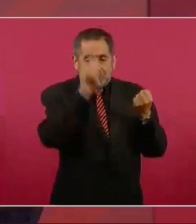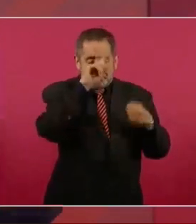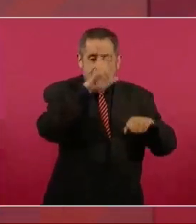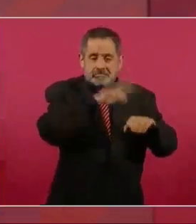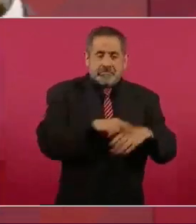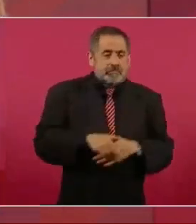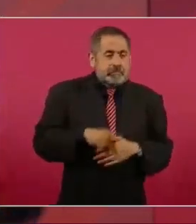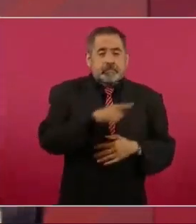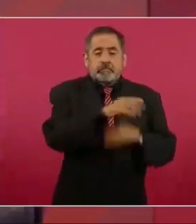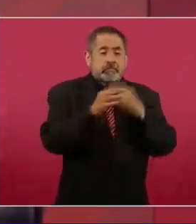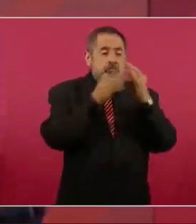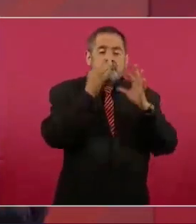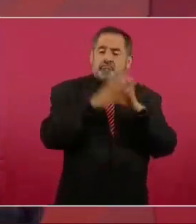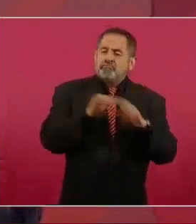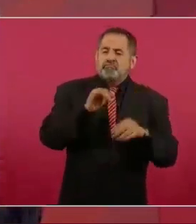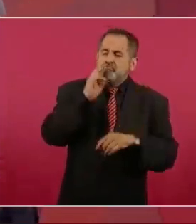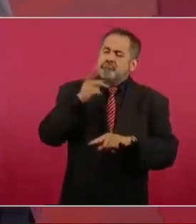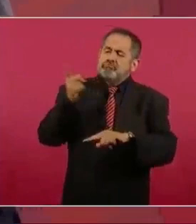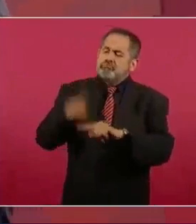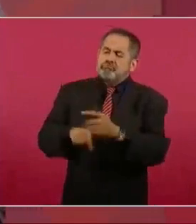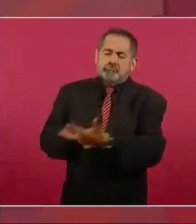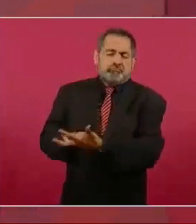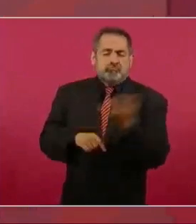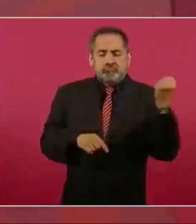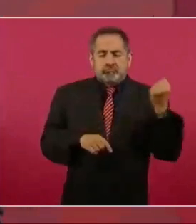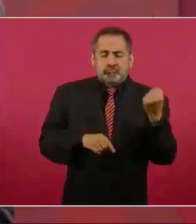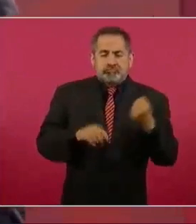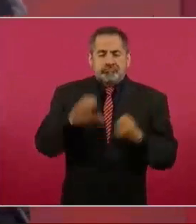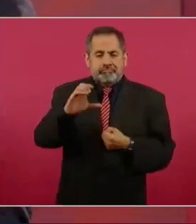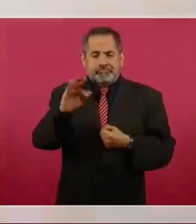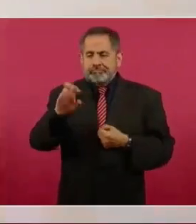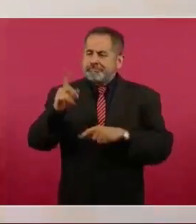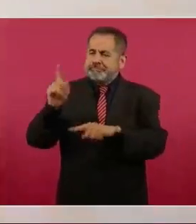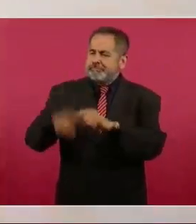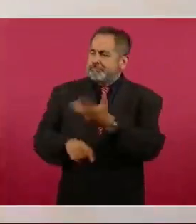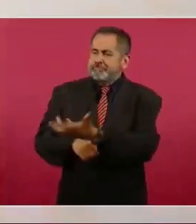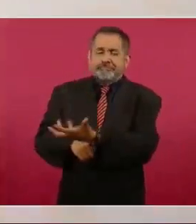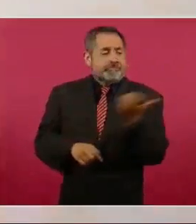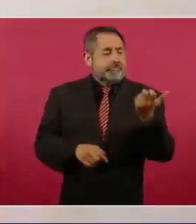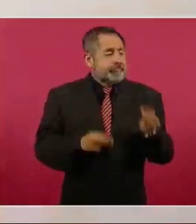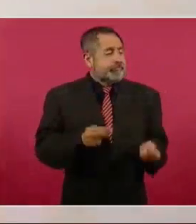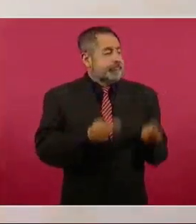promotor de la privatización de la industria eléctrica,